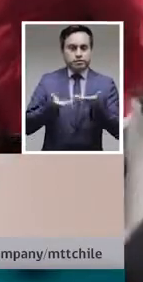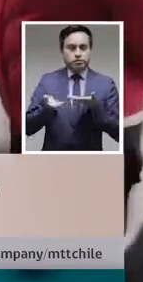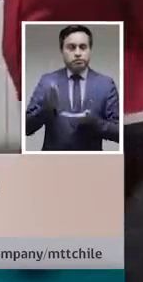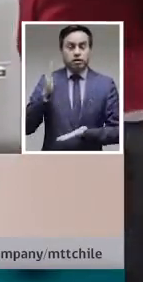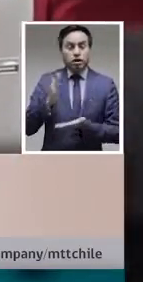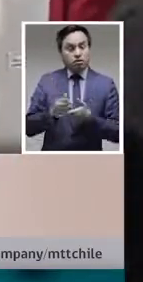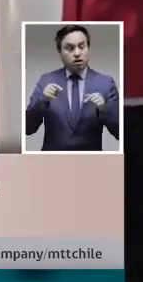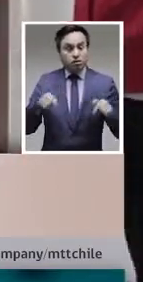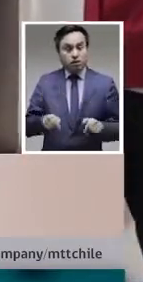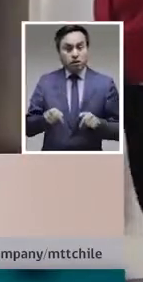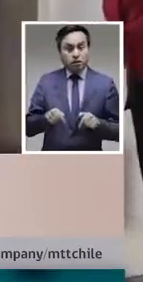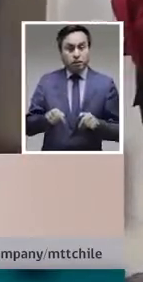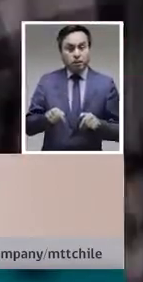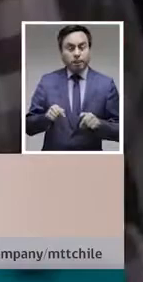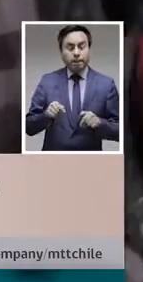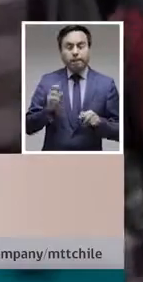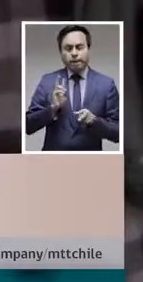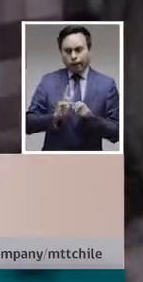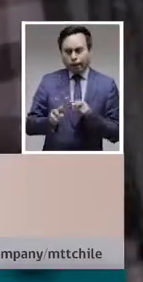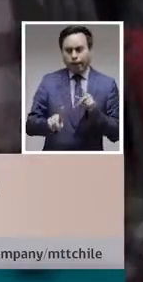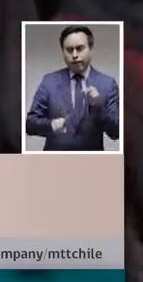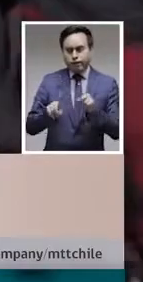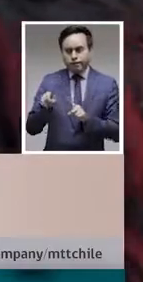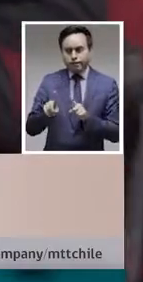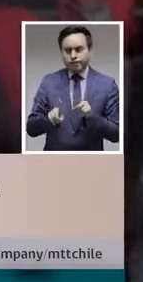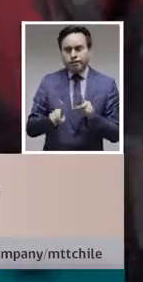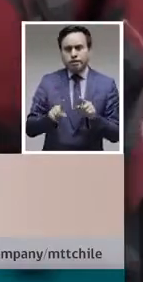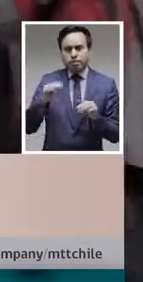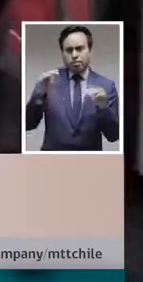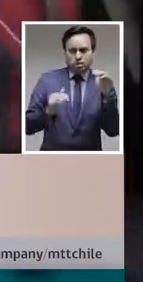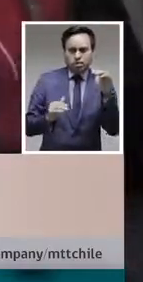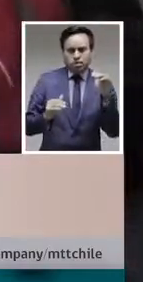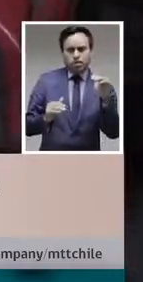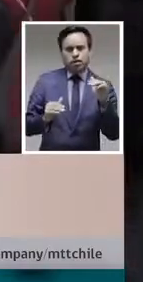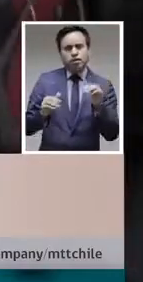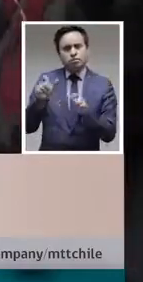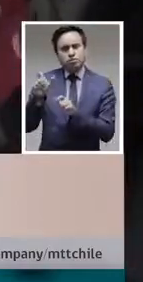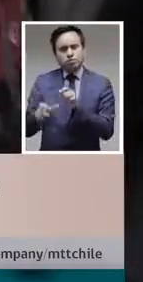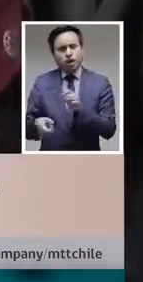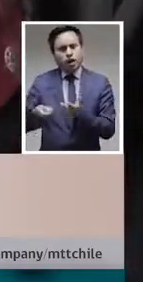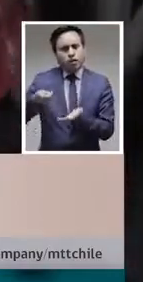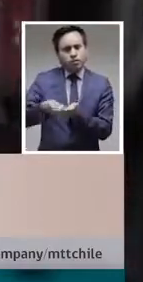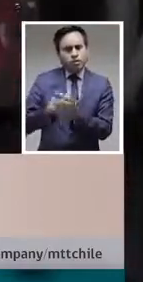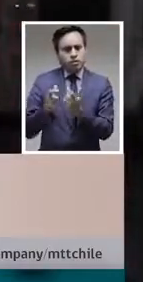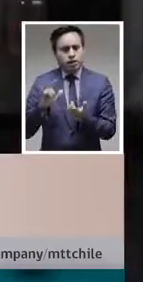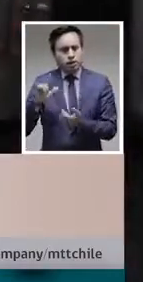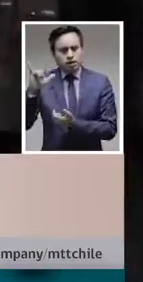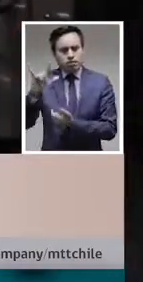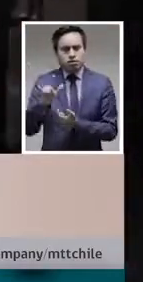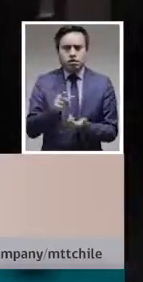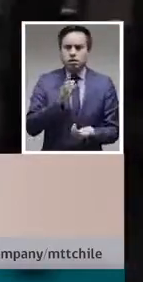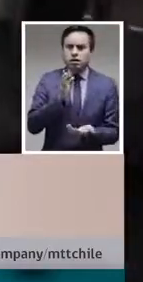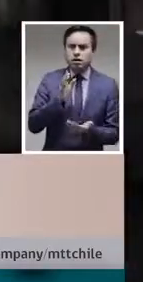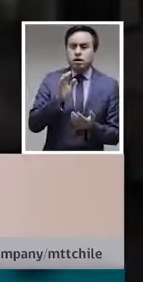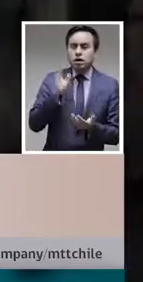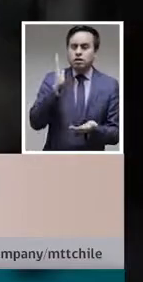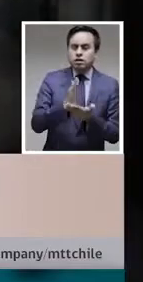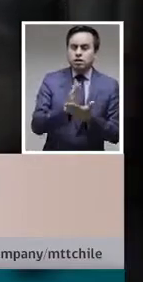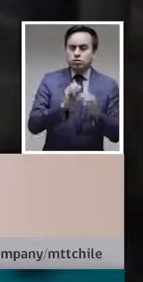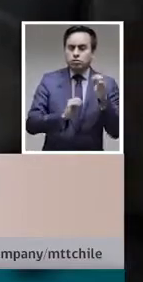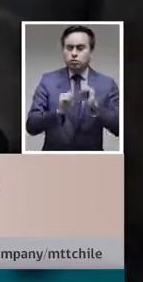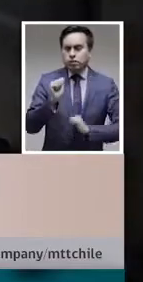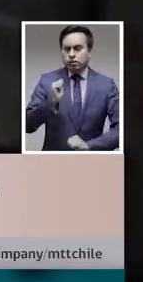ahora se producía algún grado de desbalance entre los pasajeros y la posibilidad de exigir cumplimiento y